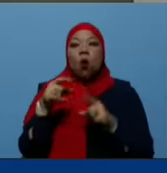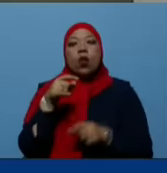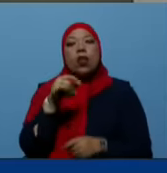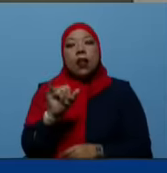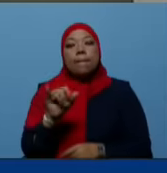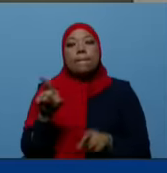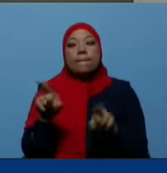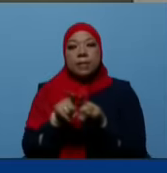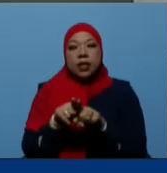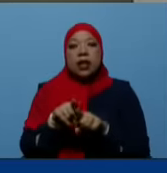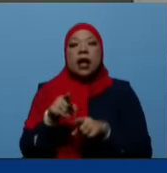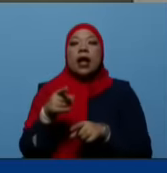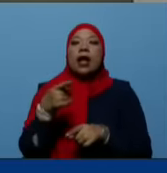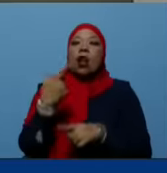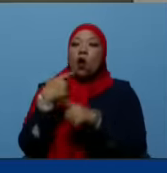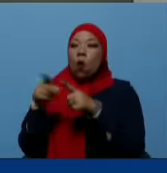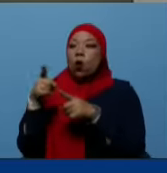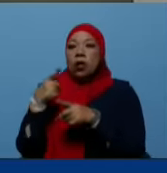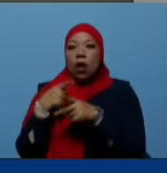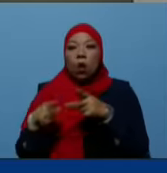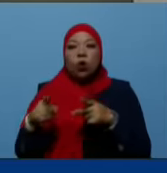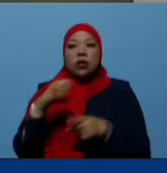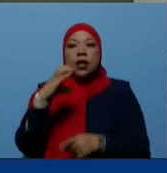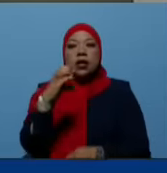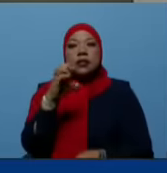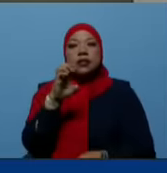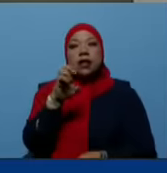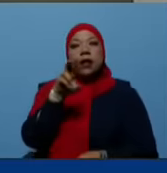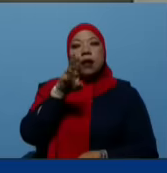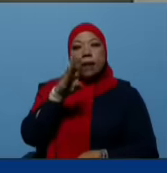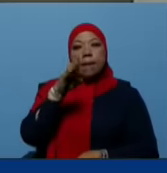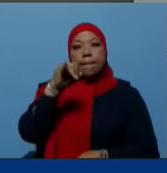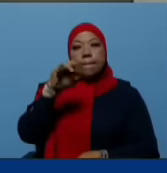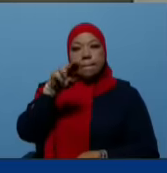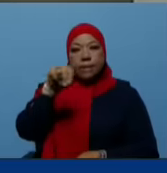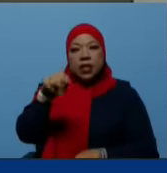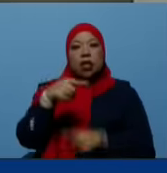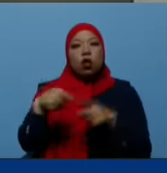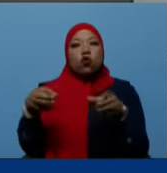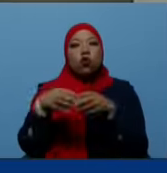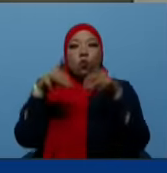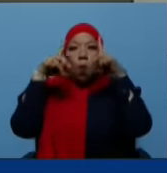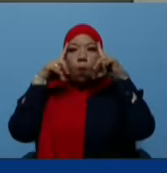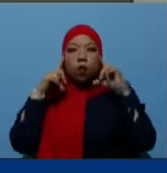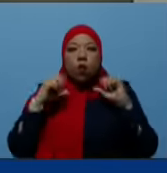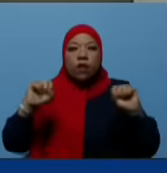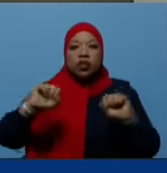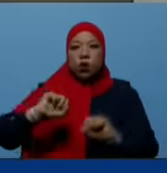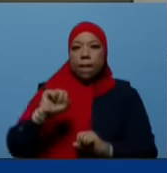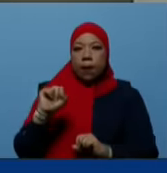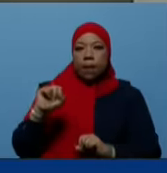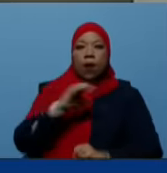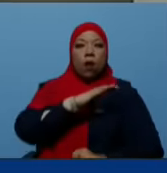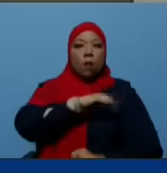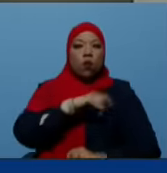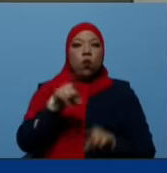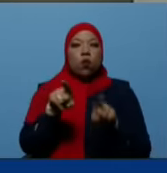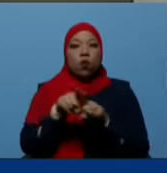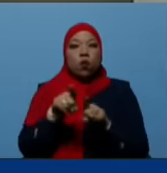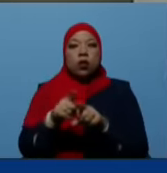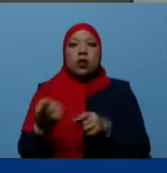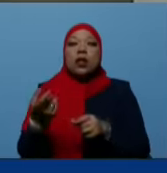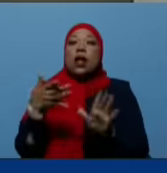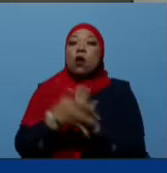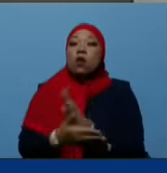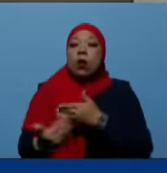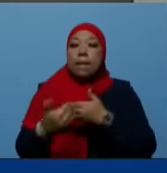porque de manera inmediata y ejemplar, una vez constatado el ataque al corazón del